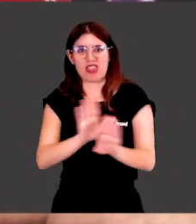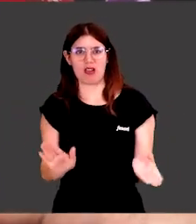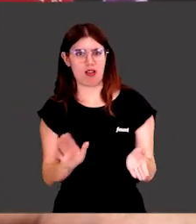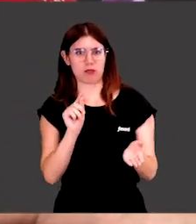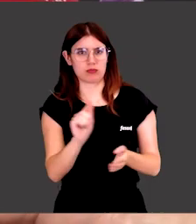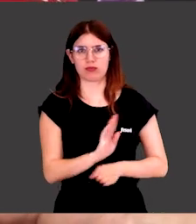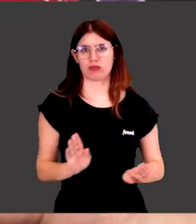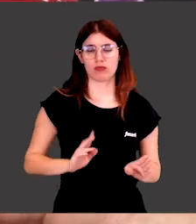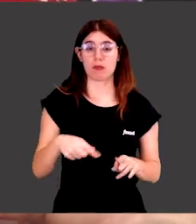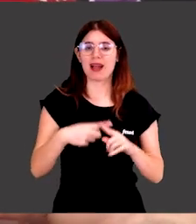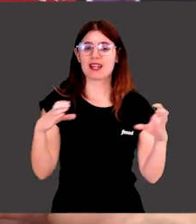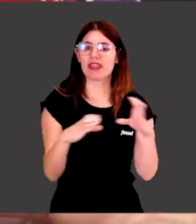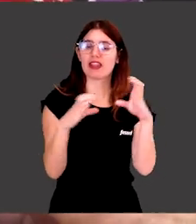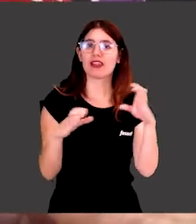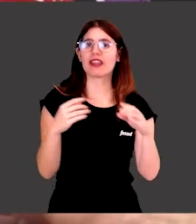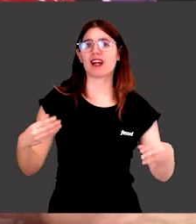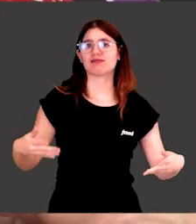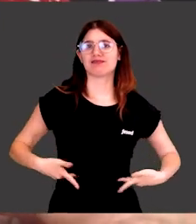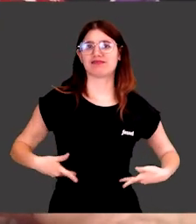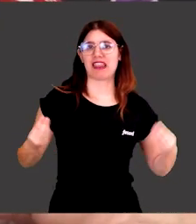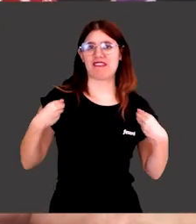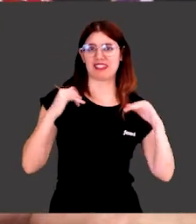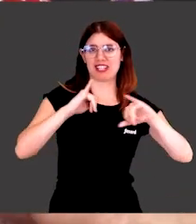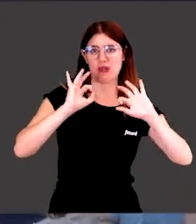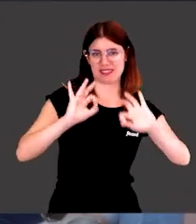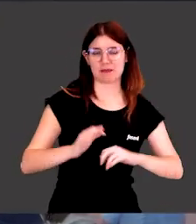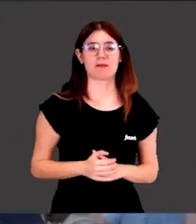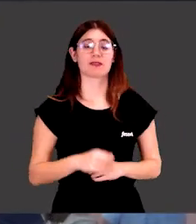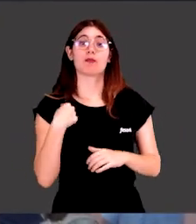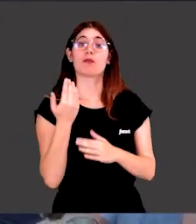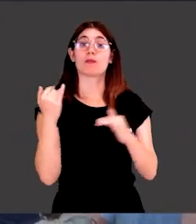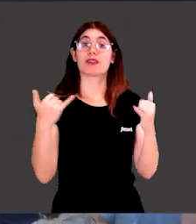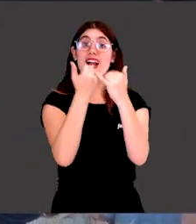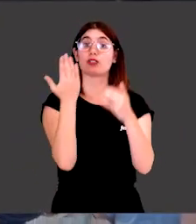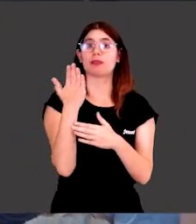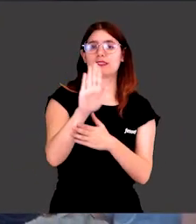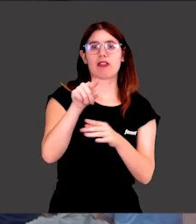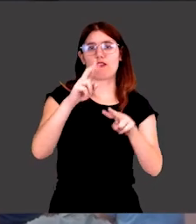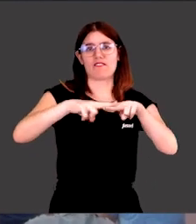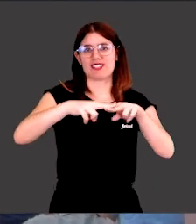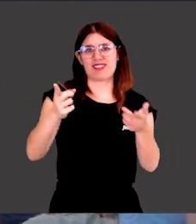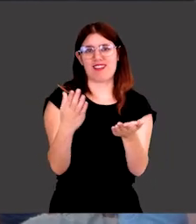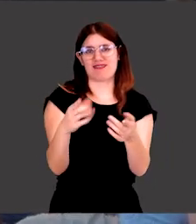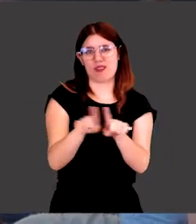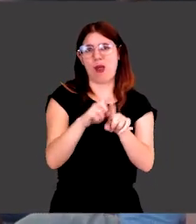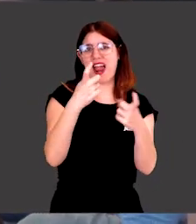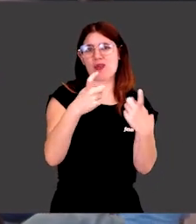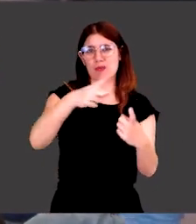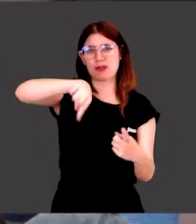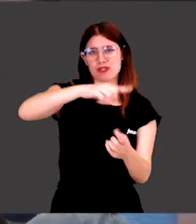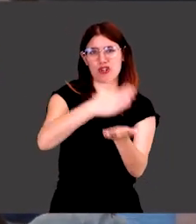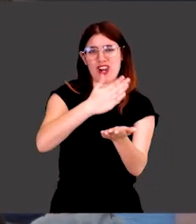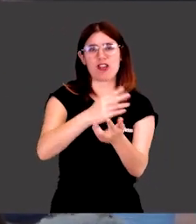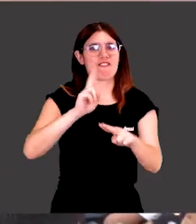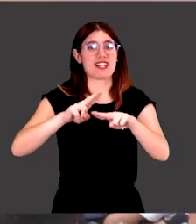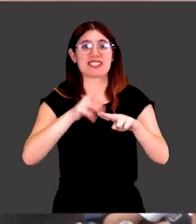y que además, como digo, la ciencia es divertida. El acto de presentación del mural fue una fiesta para el alumnado